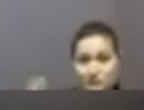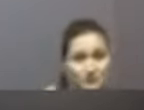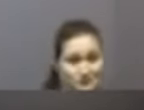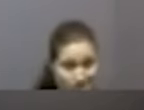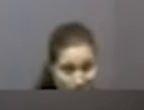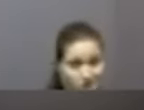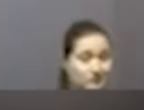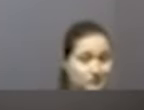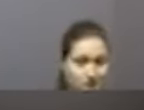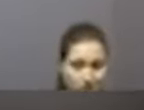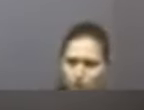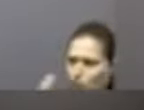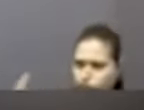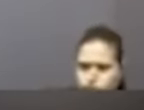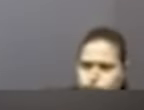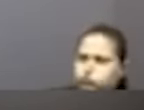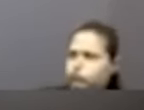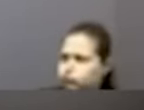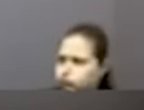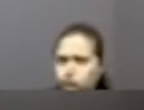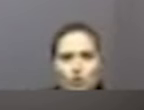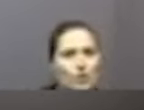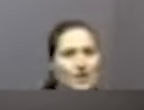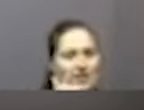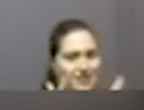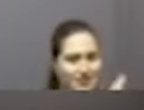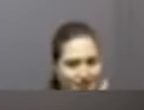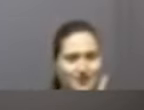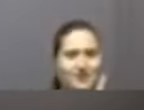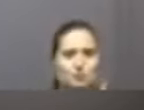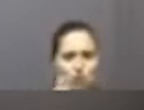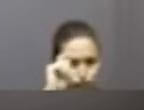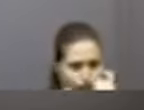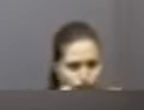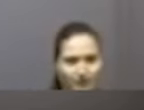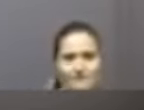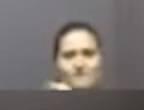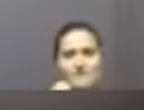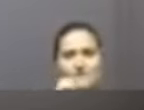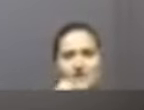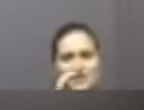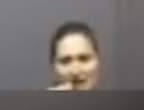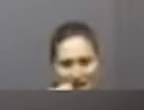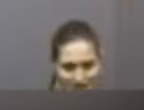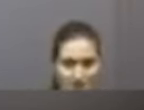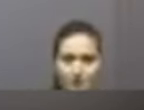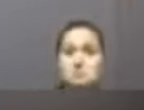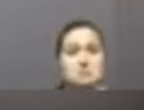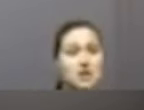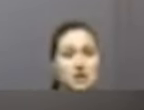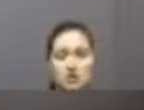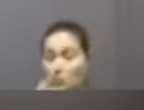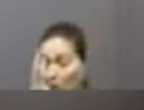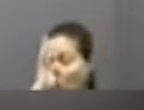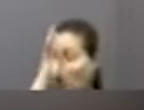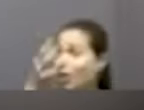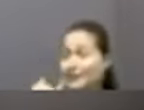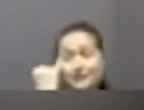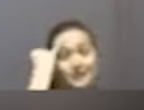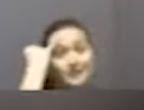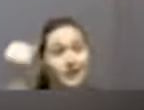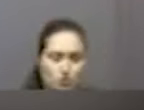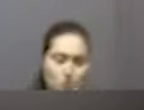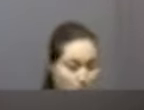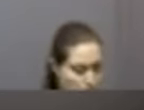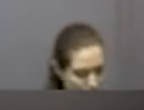explicó que aunque el proyecto fue elaborado con responsabilidad y sentido de urgencia para mejorar las